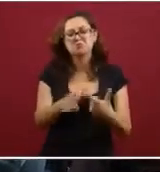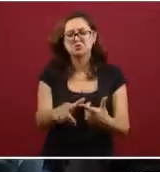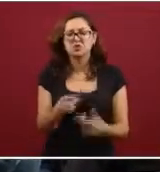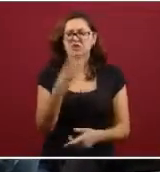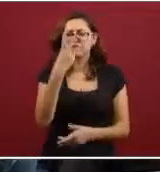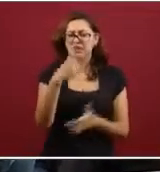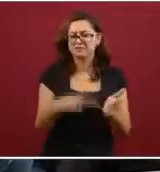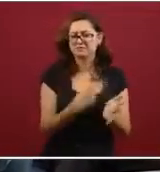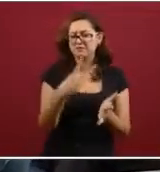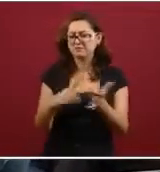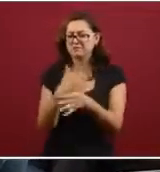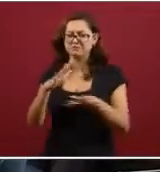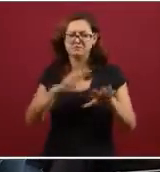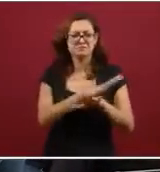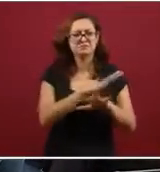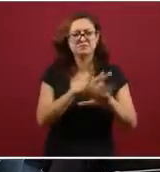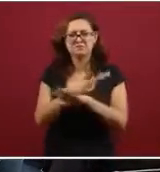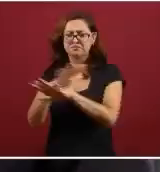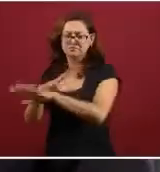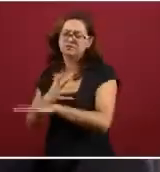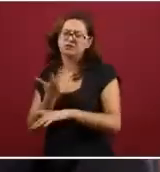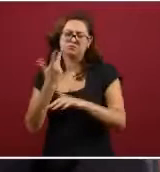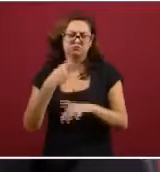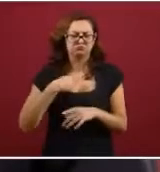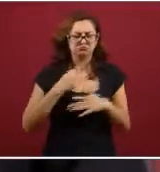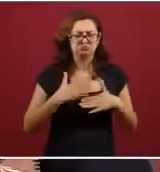una gente que le tengo confianza,